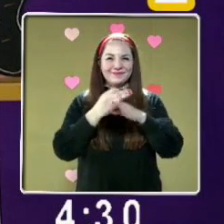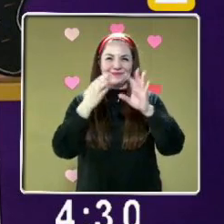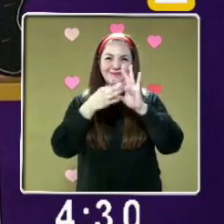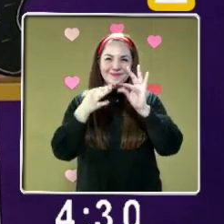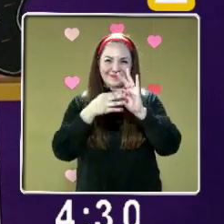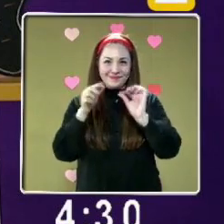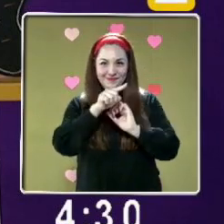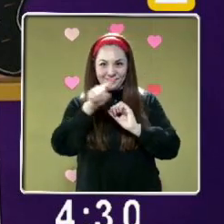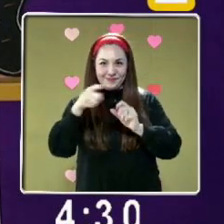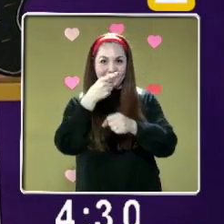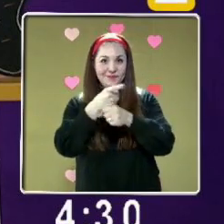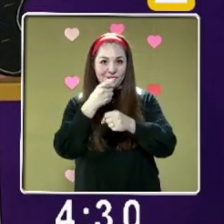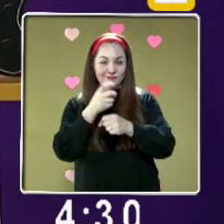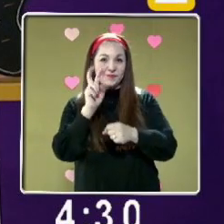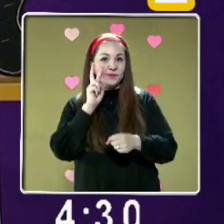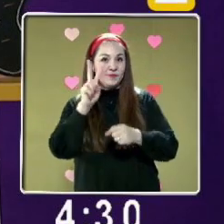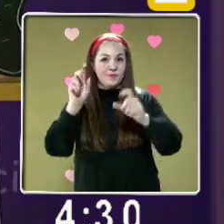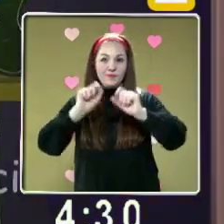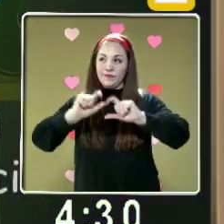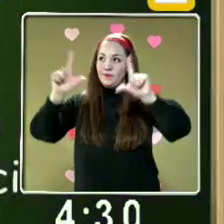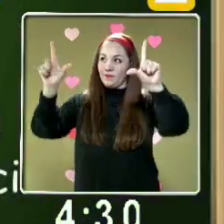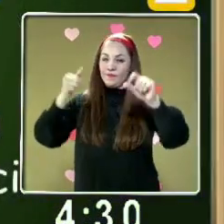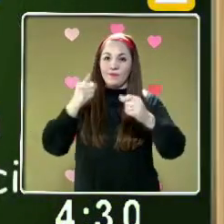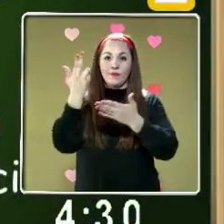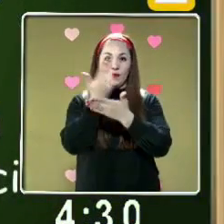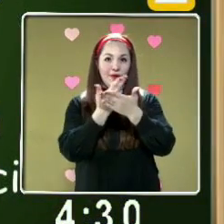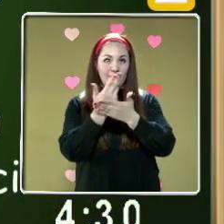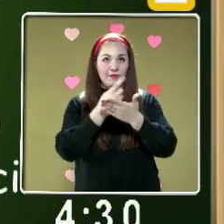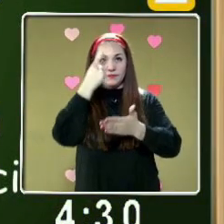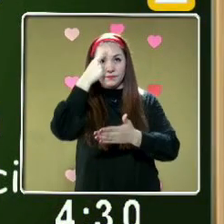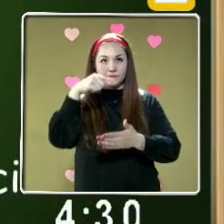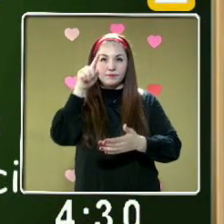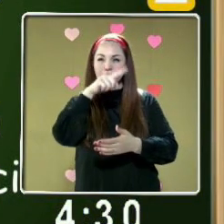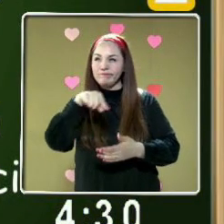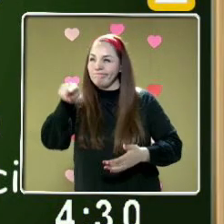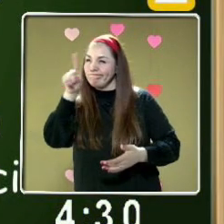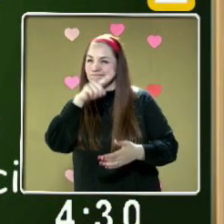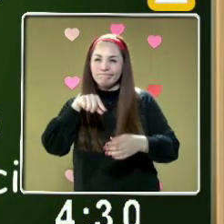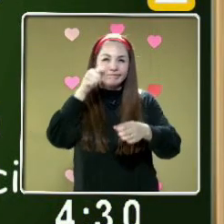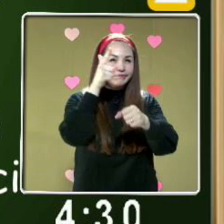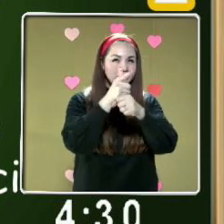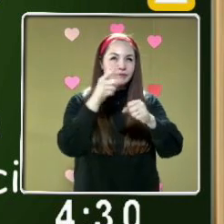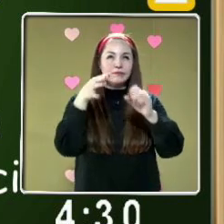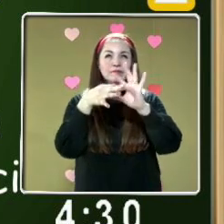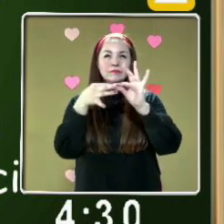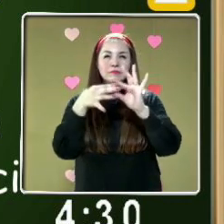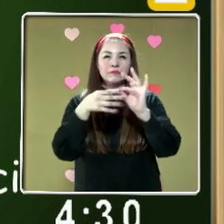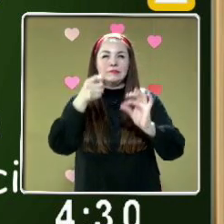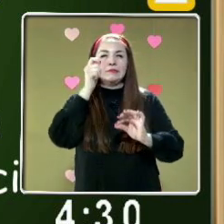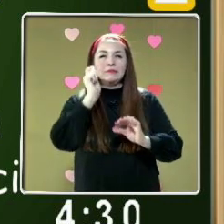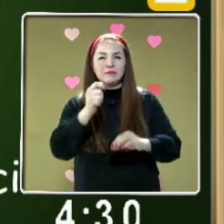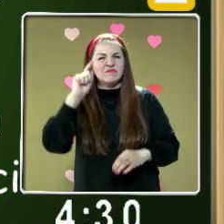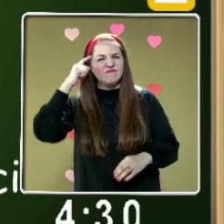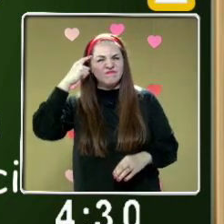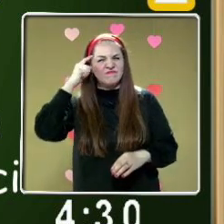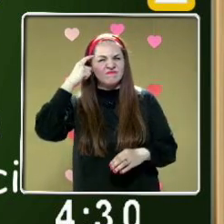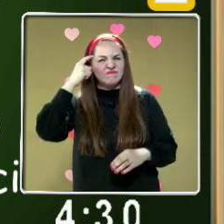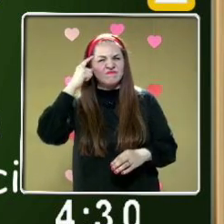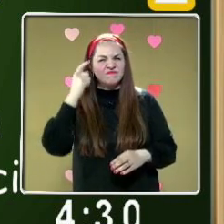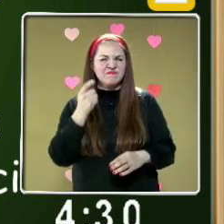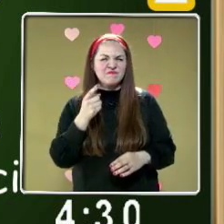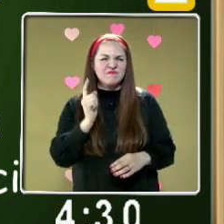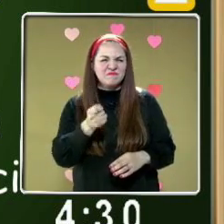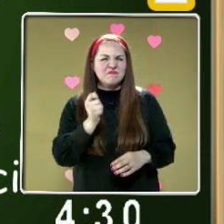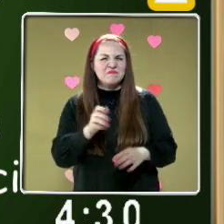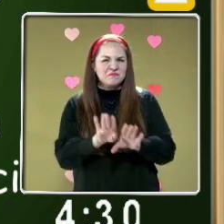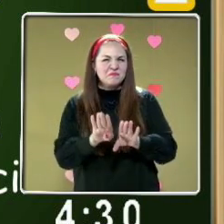Okay. Primero vamos a ver en pantalla un diagrama para encontrar un poquito, desglosar qué es el enojo, maestra. Ok, muy bien. Bueno, déjeme